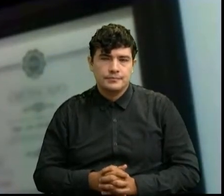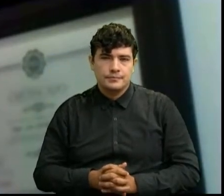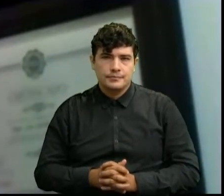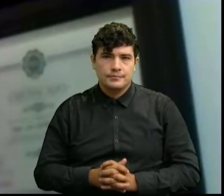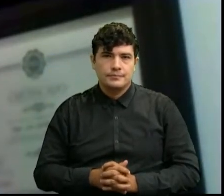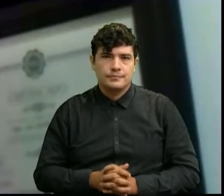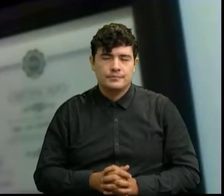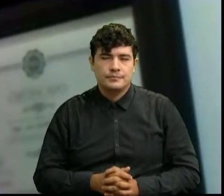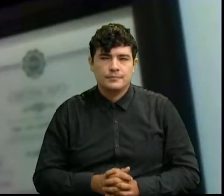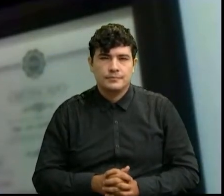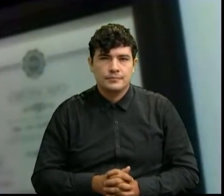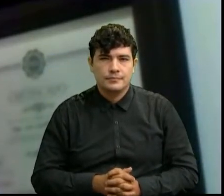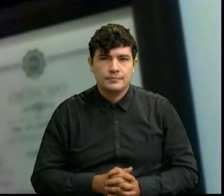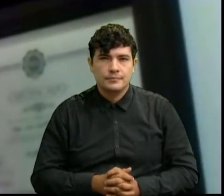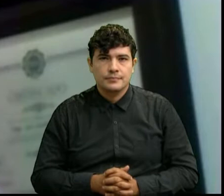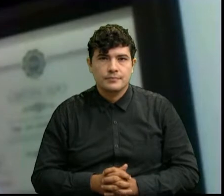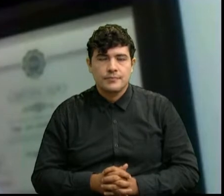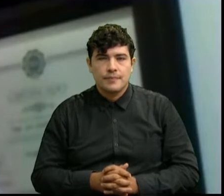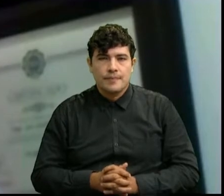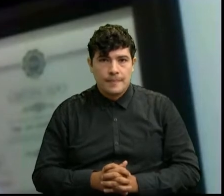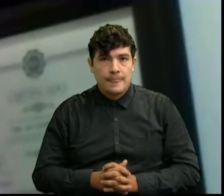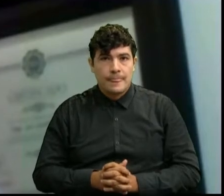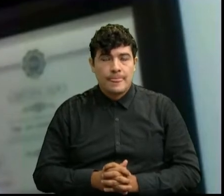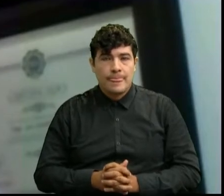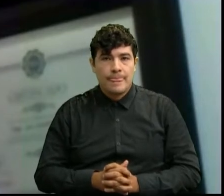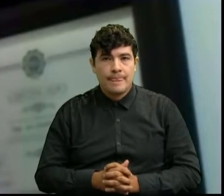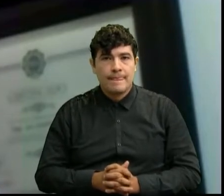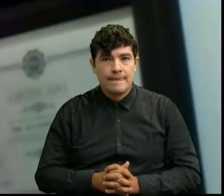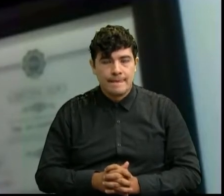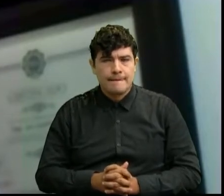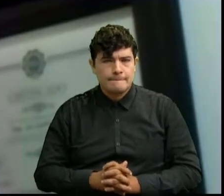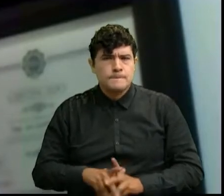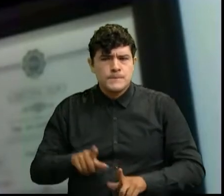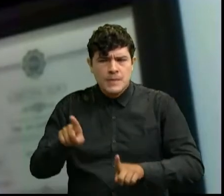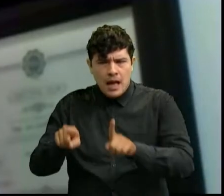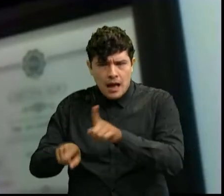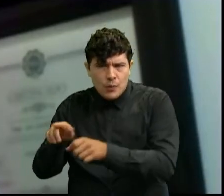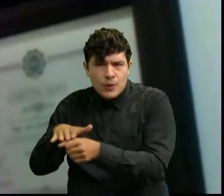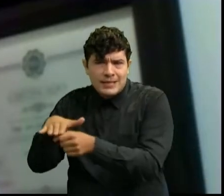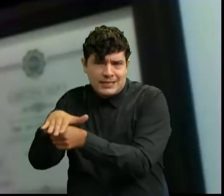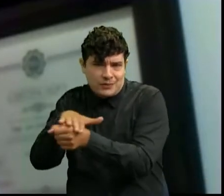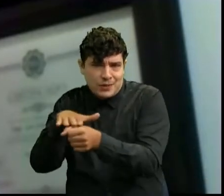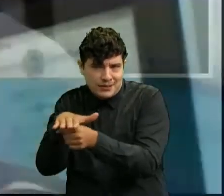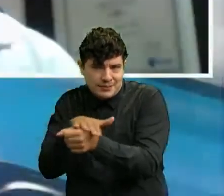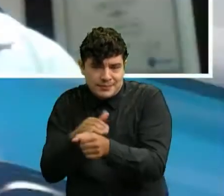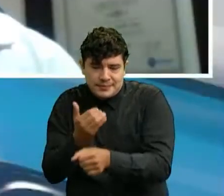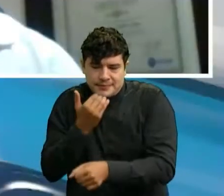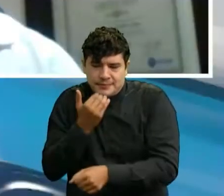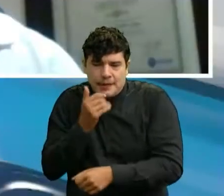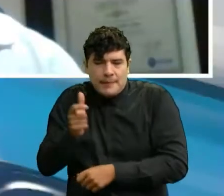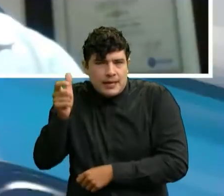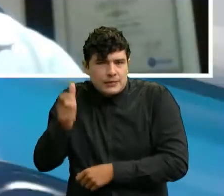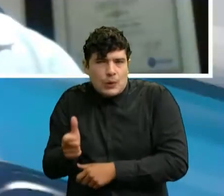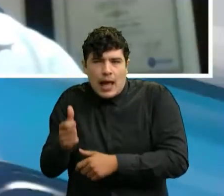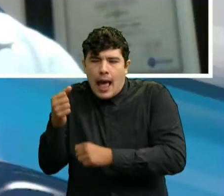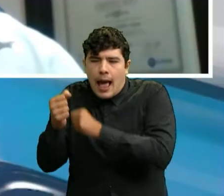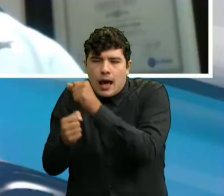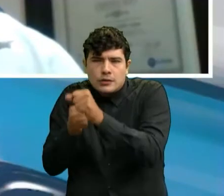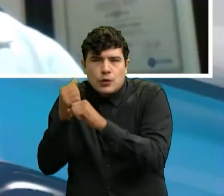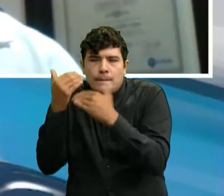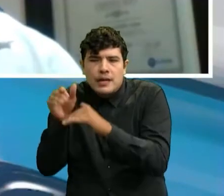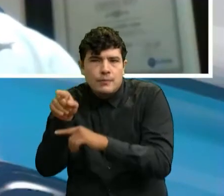un 90%. Entonces hay situaciones en las cuales cuando una persona llega a la edad mínima para